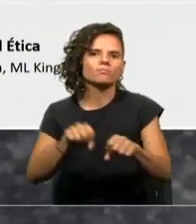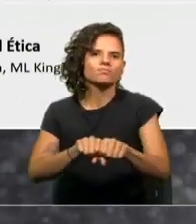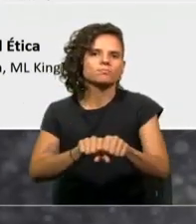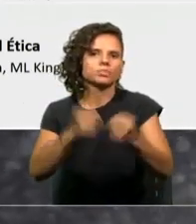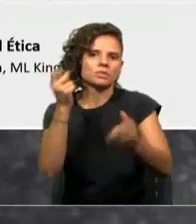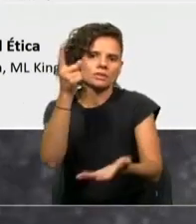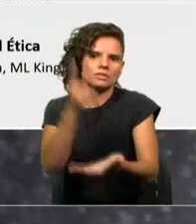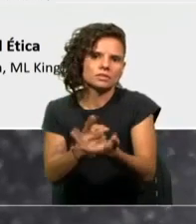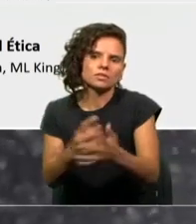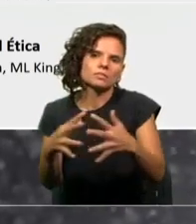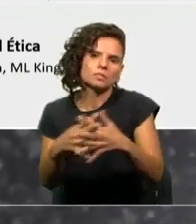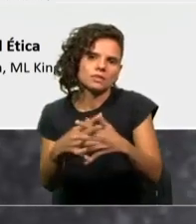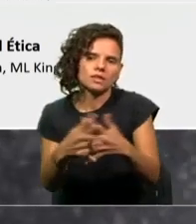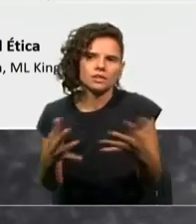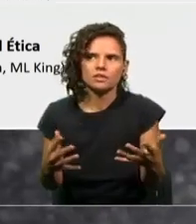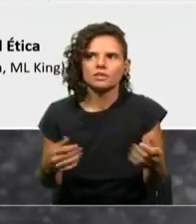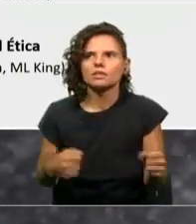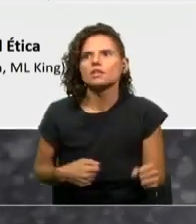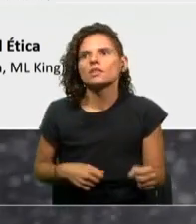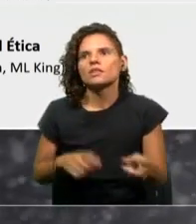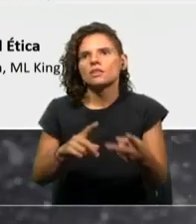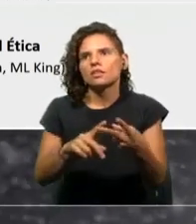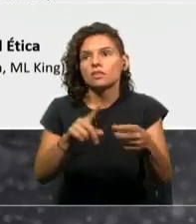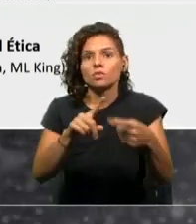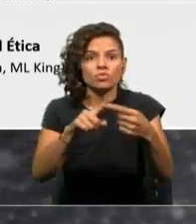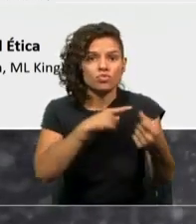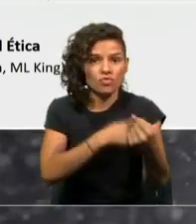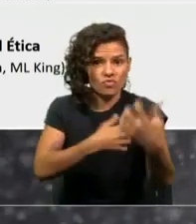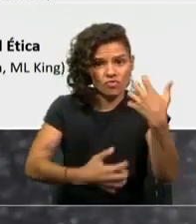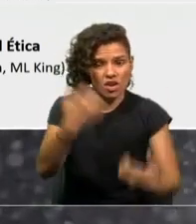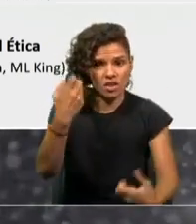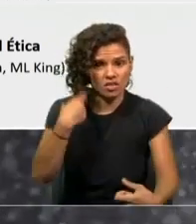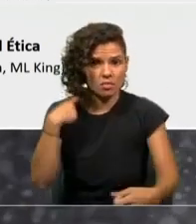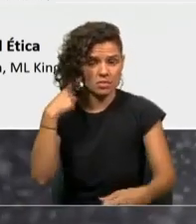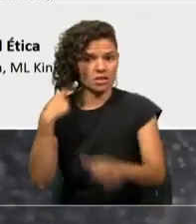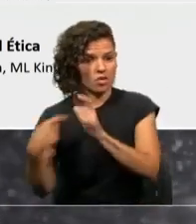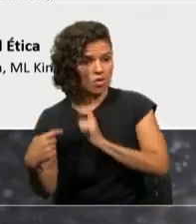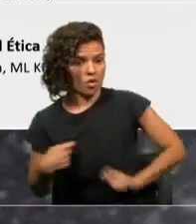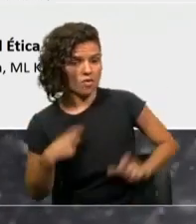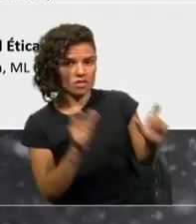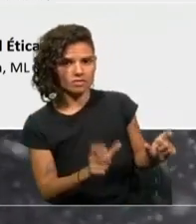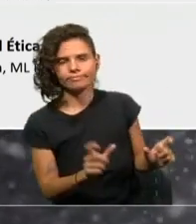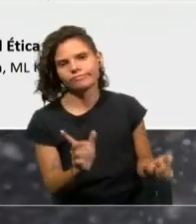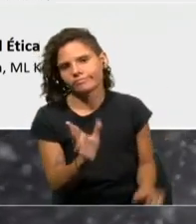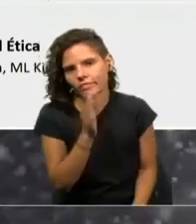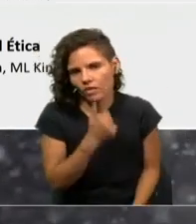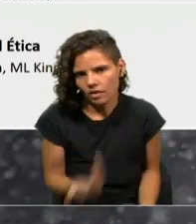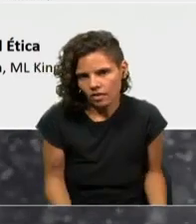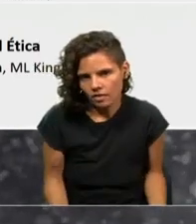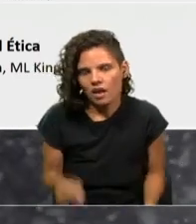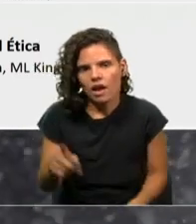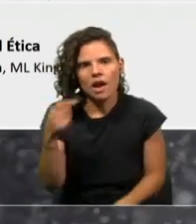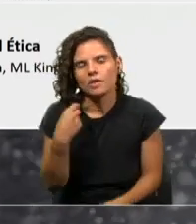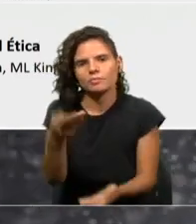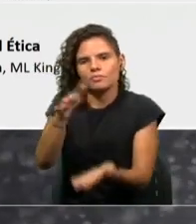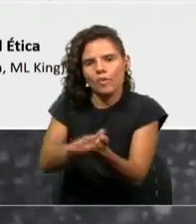Desde el punto de vista de la gobernabilidad, no tiene nada de gobernabilidad, ¿cierto? O sea, el orden social se pierde totalmente, hay muertes, sufrimiento,